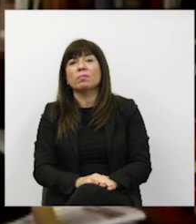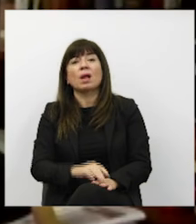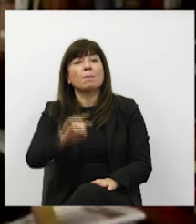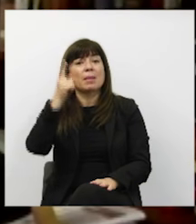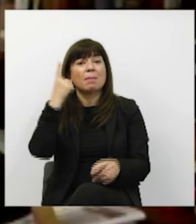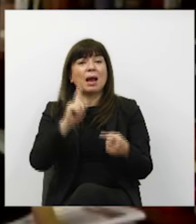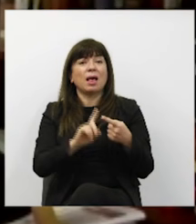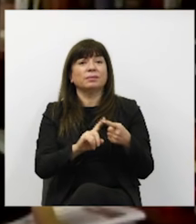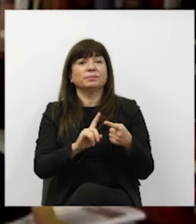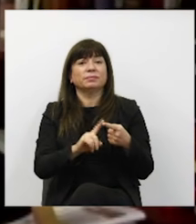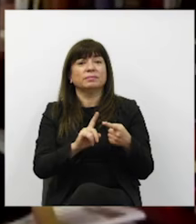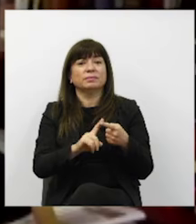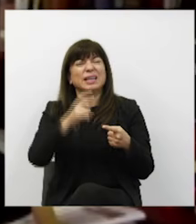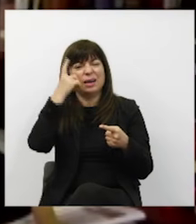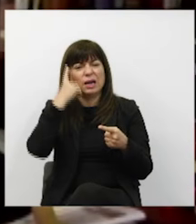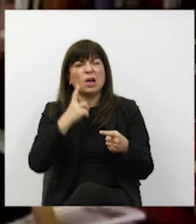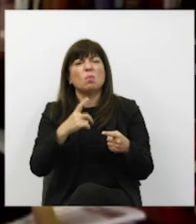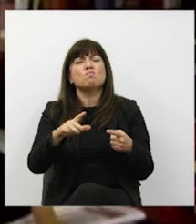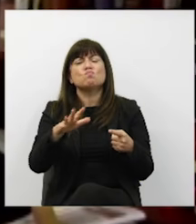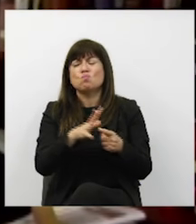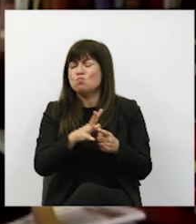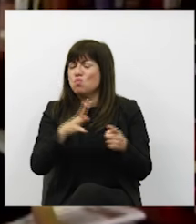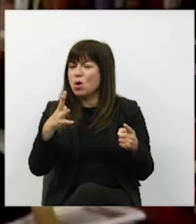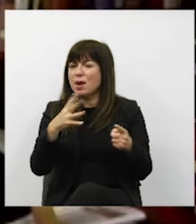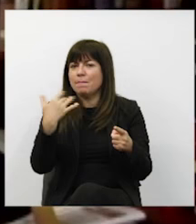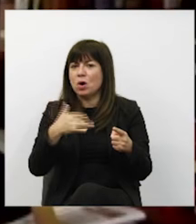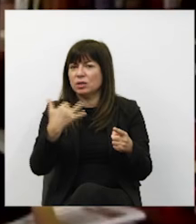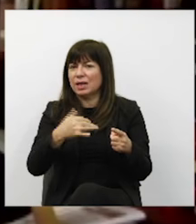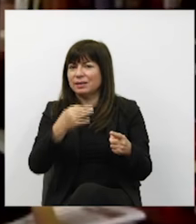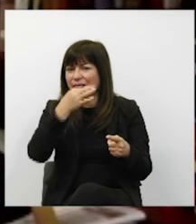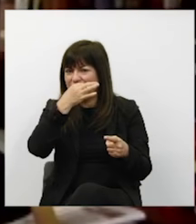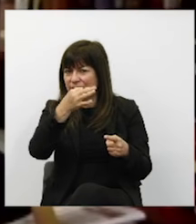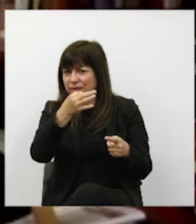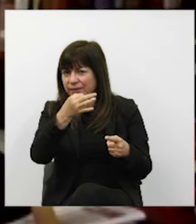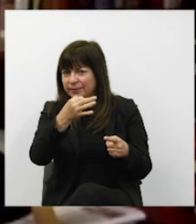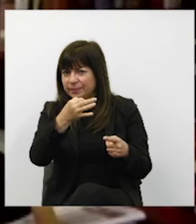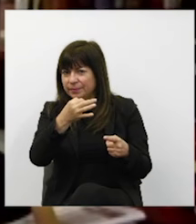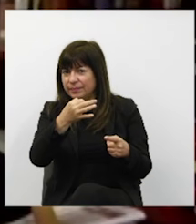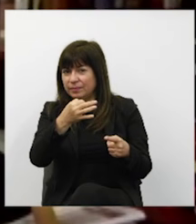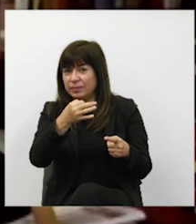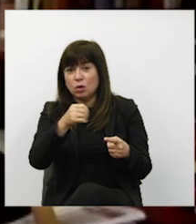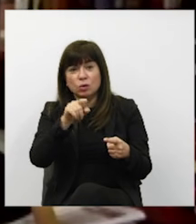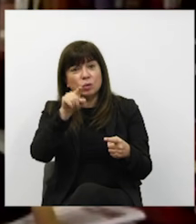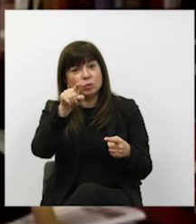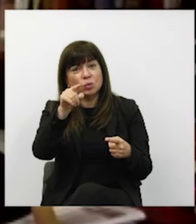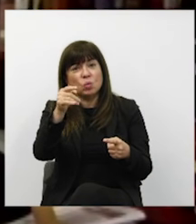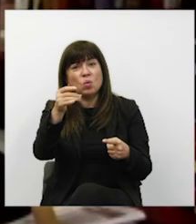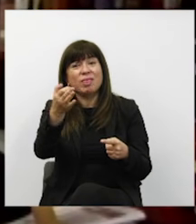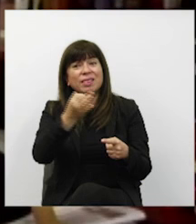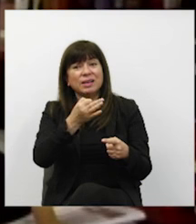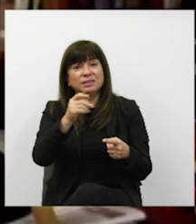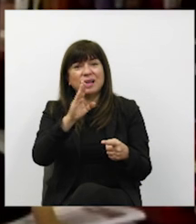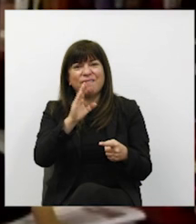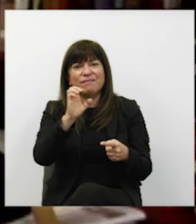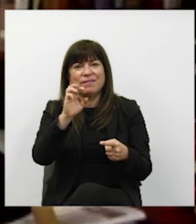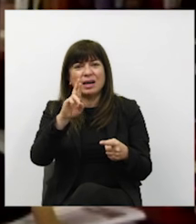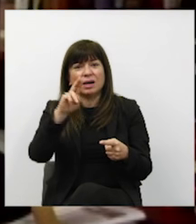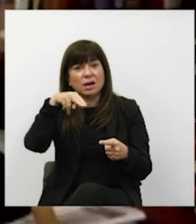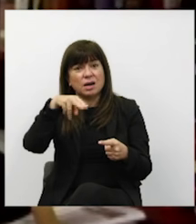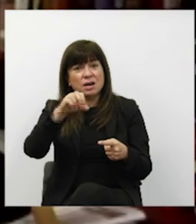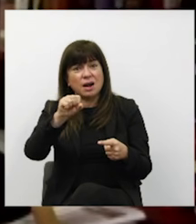La primera cosa que creo que es importante señalar es que lo que tú decías, Bernardo, que esto nos